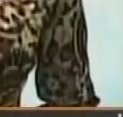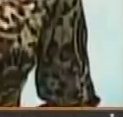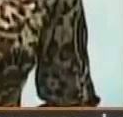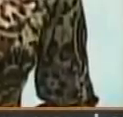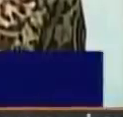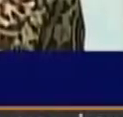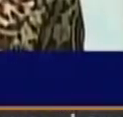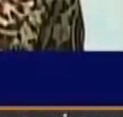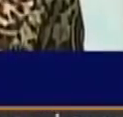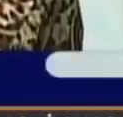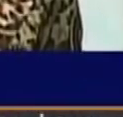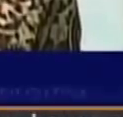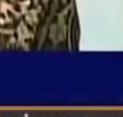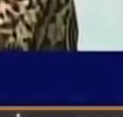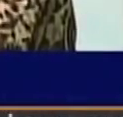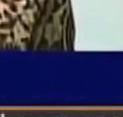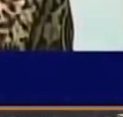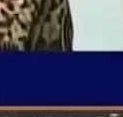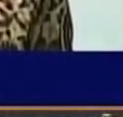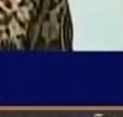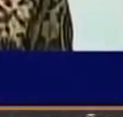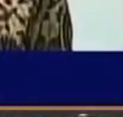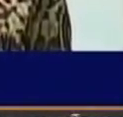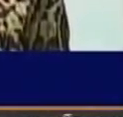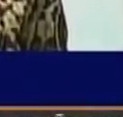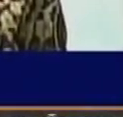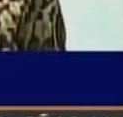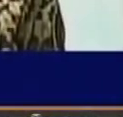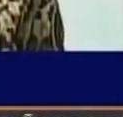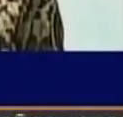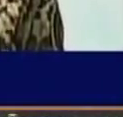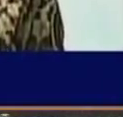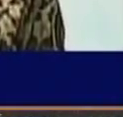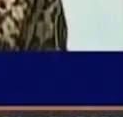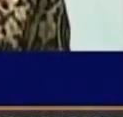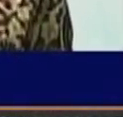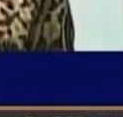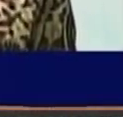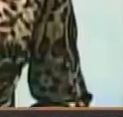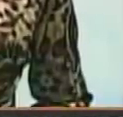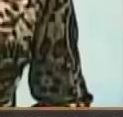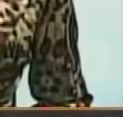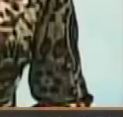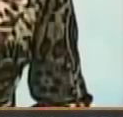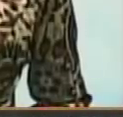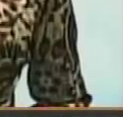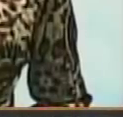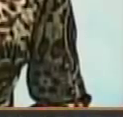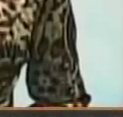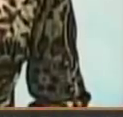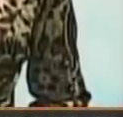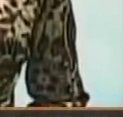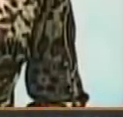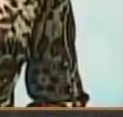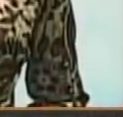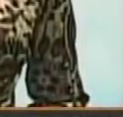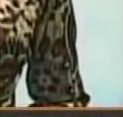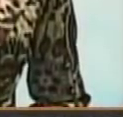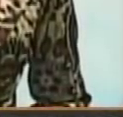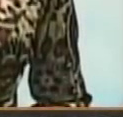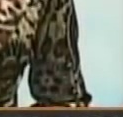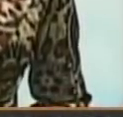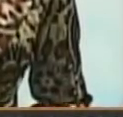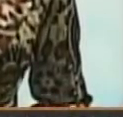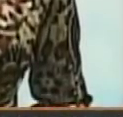Barry, muy buenos días. Es un gusto saludarte a ti y a quienes se conectan a esta hora con nuestra señal. El contacto lo establecemos en vivo y en directo para escuchar